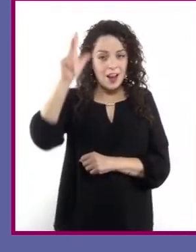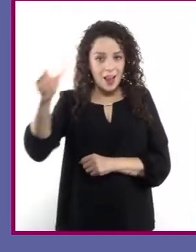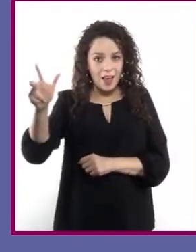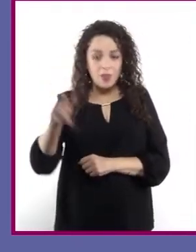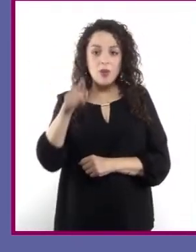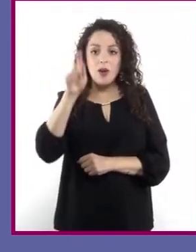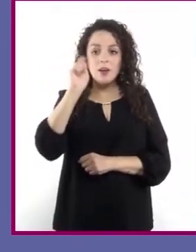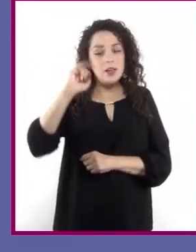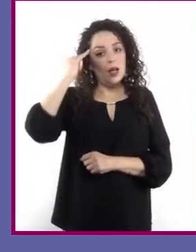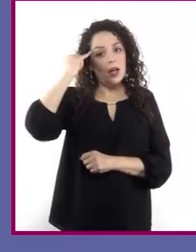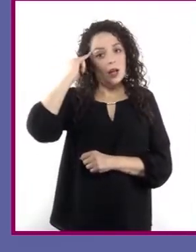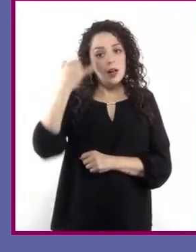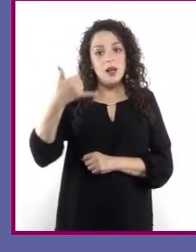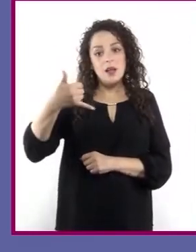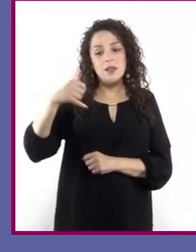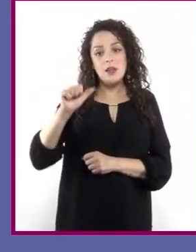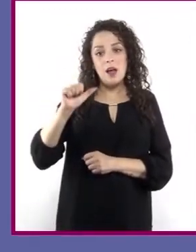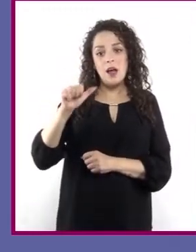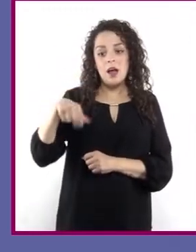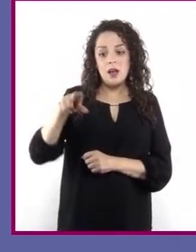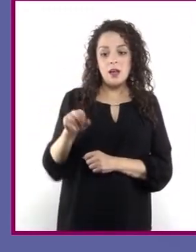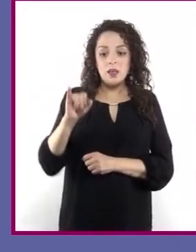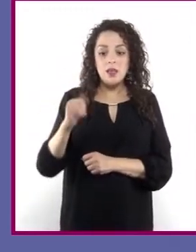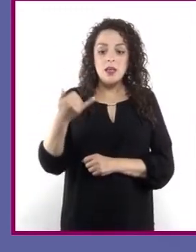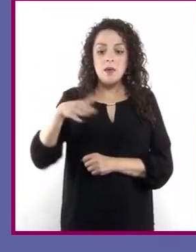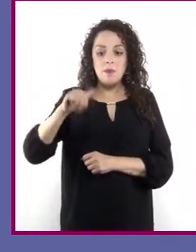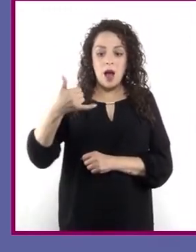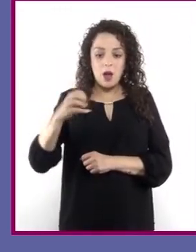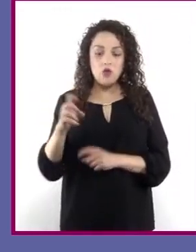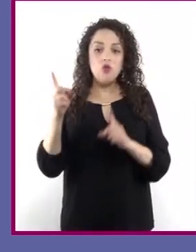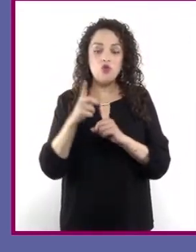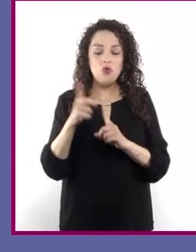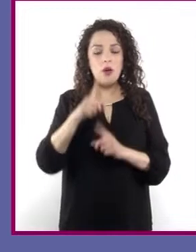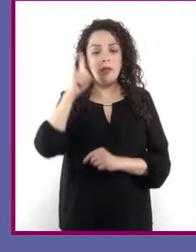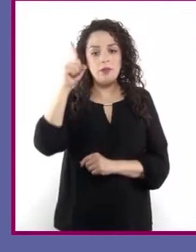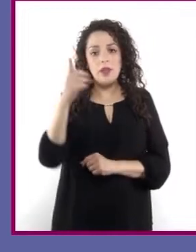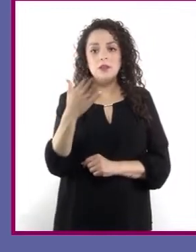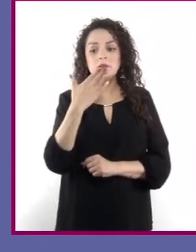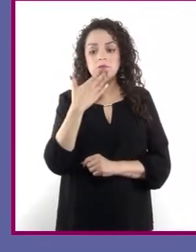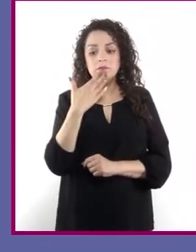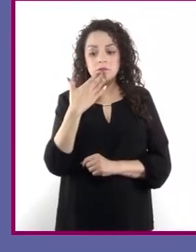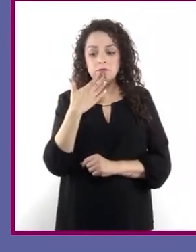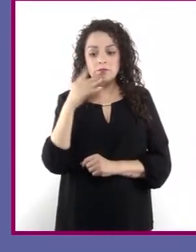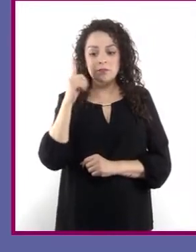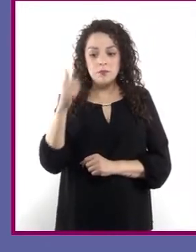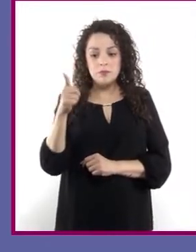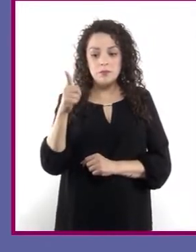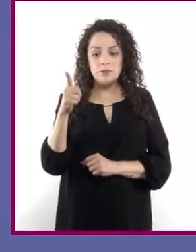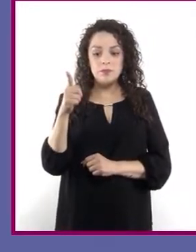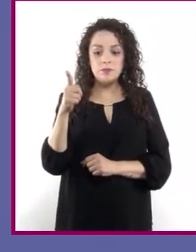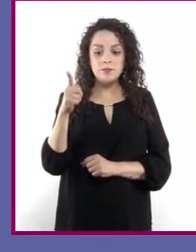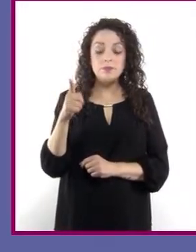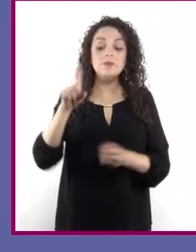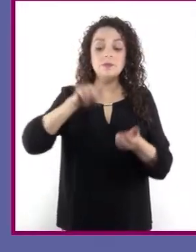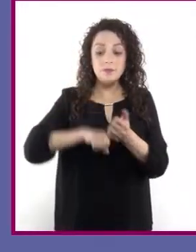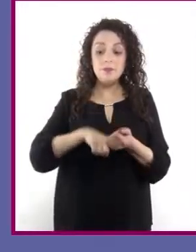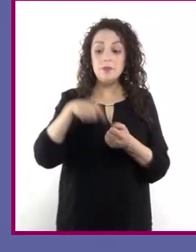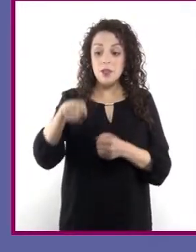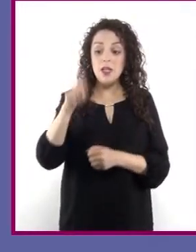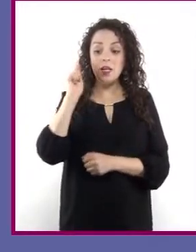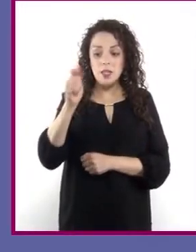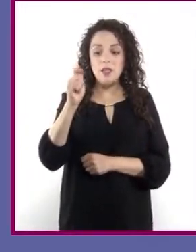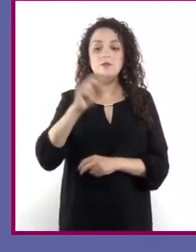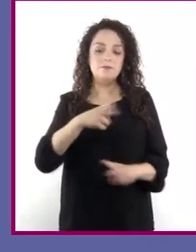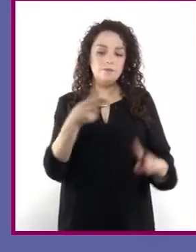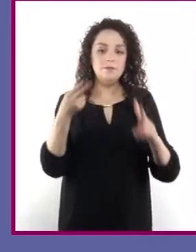celebran los indígenas yaquis y mayos de Sinaloa y Sonora. En esta danza se dramatiza la cacería del venado,